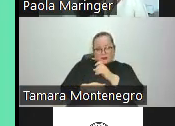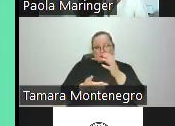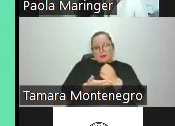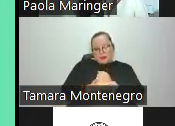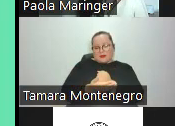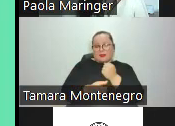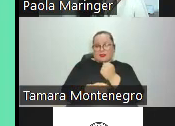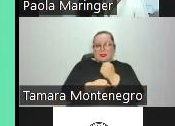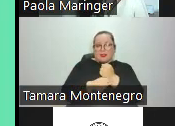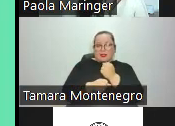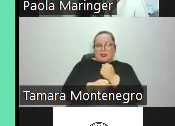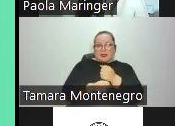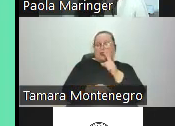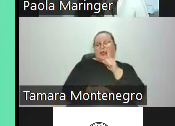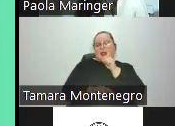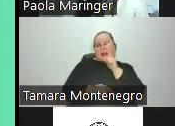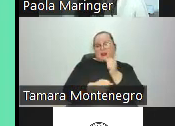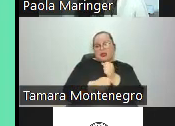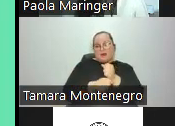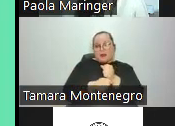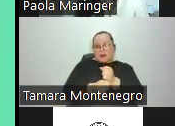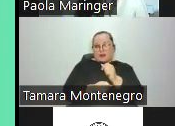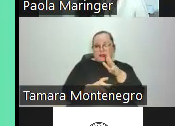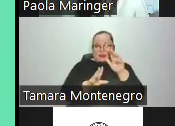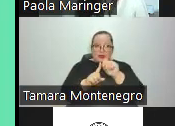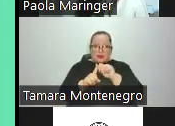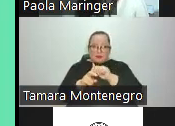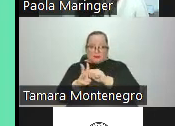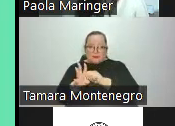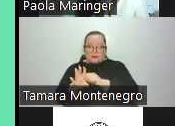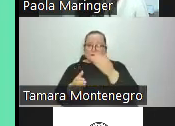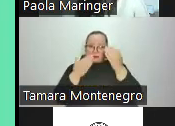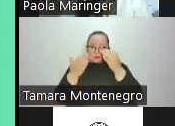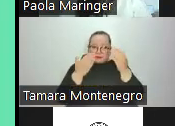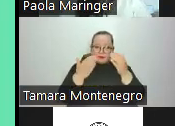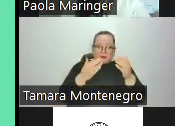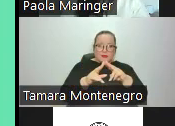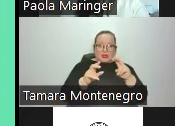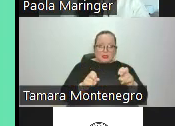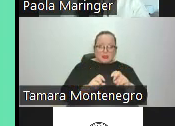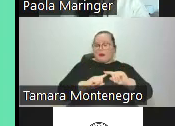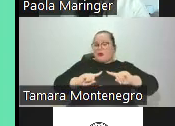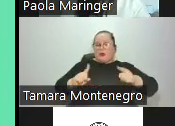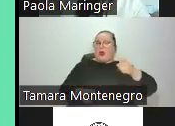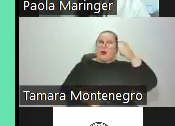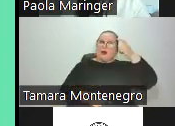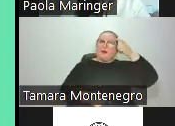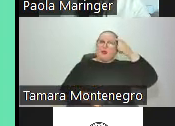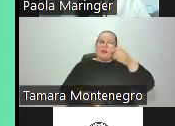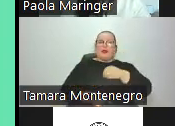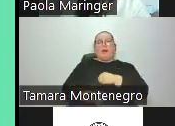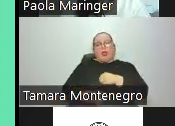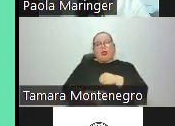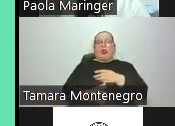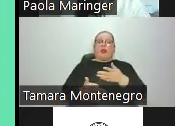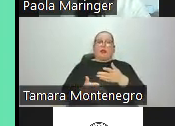encontrar trabajo y que ahora lo tenga, más de 5 meses, psicológicamente hablando, igual uno se como que se entristece,